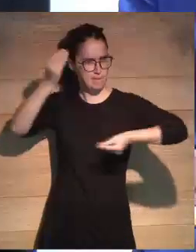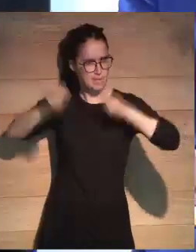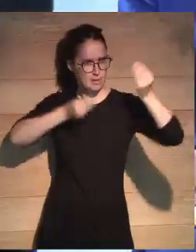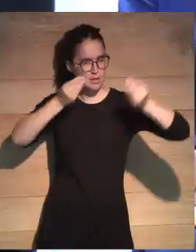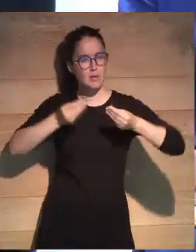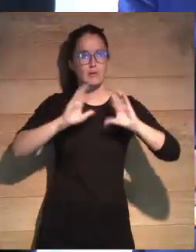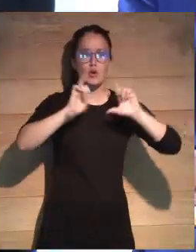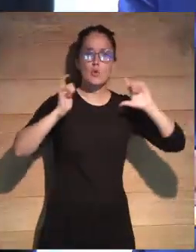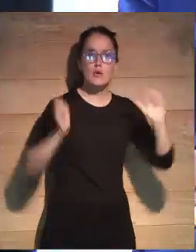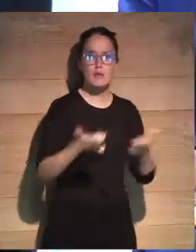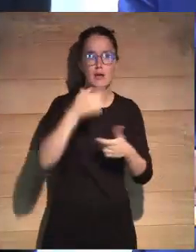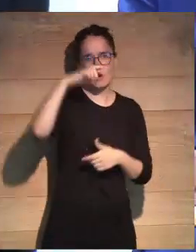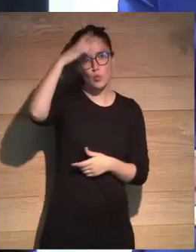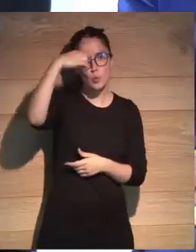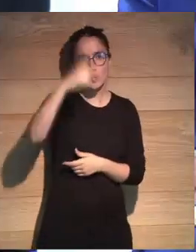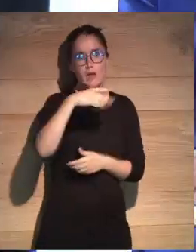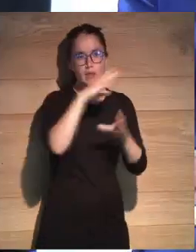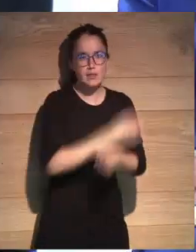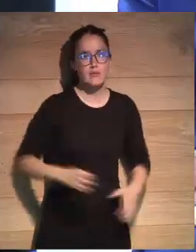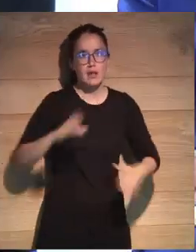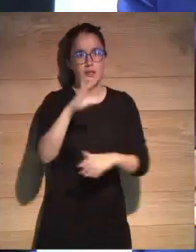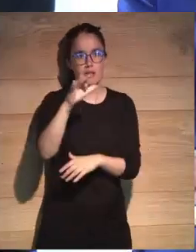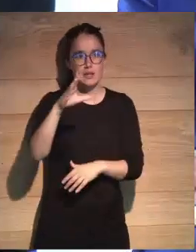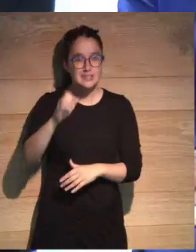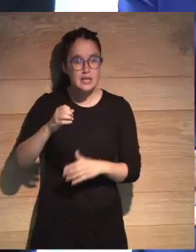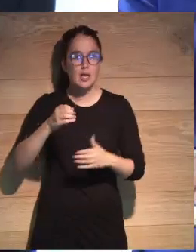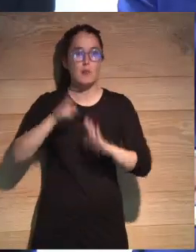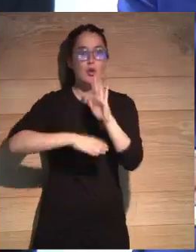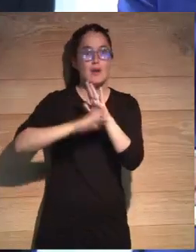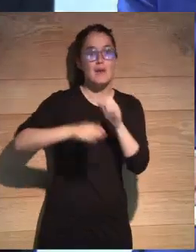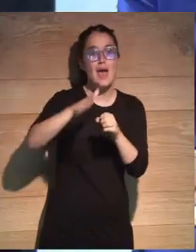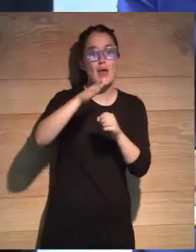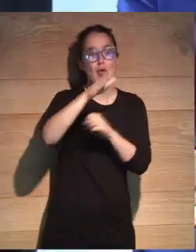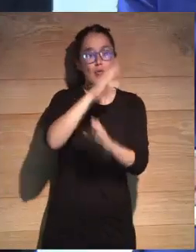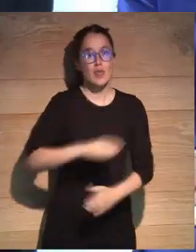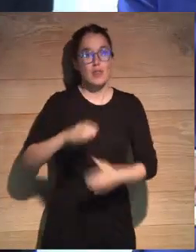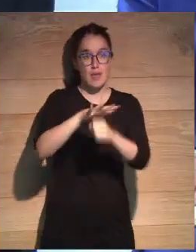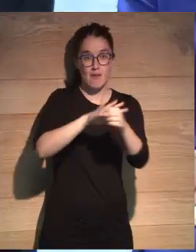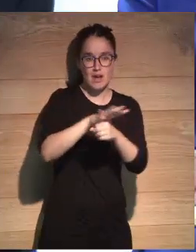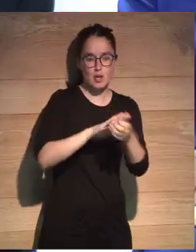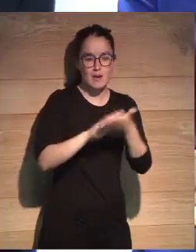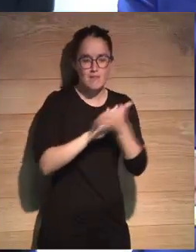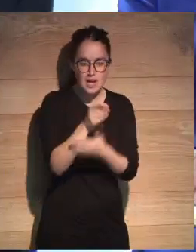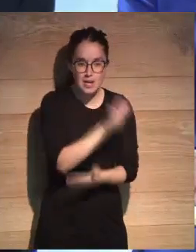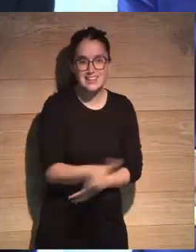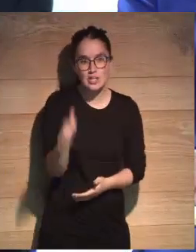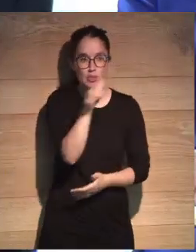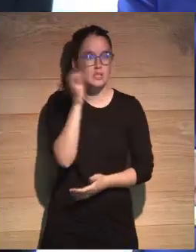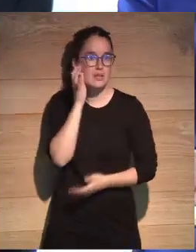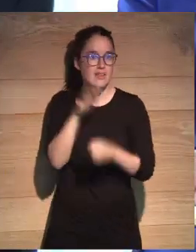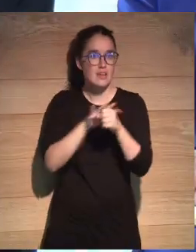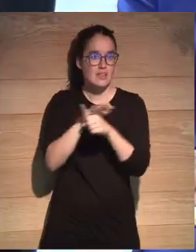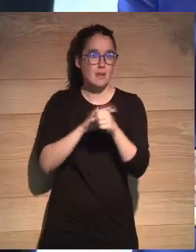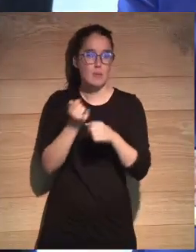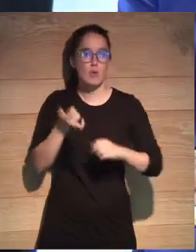unidad de cultura científica del CSIC a su programa Ciencia en los Barrios, a hablarle a niños y niñas de barrios